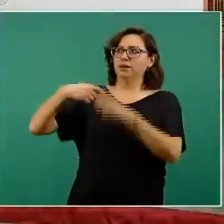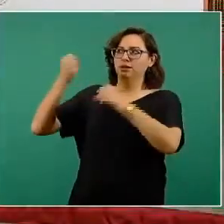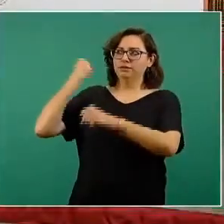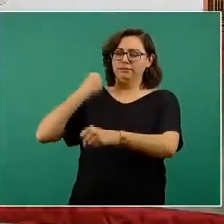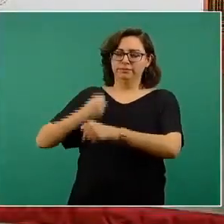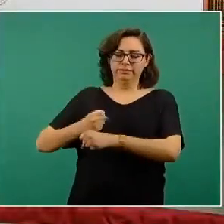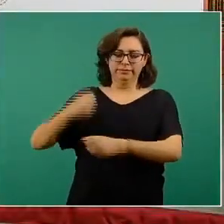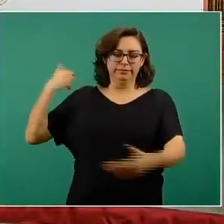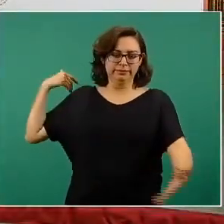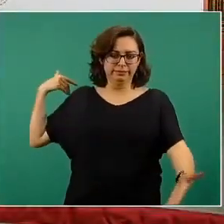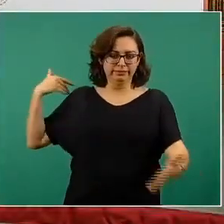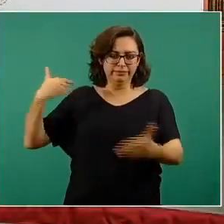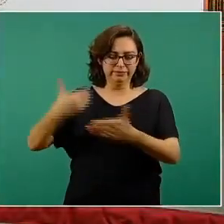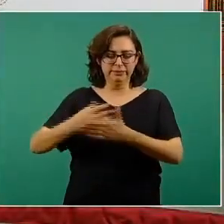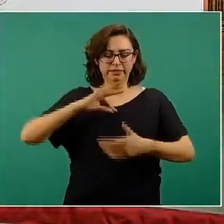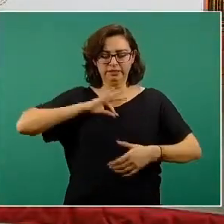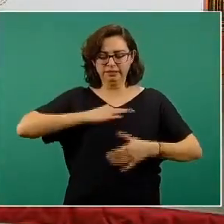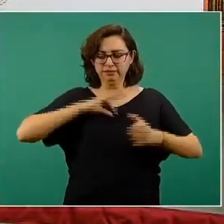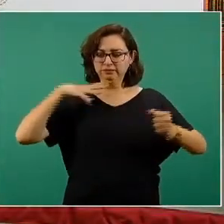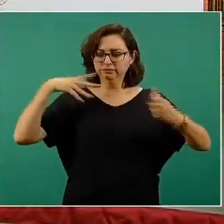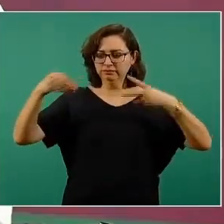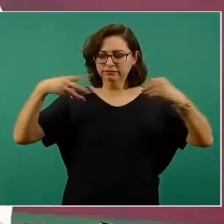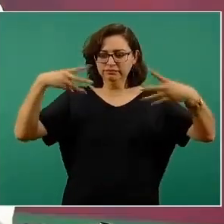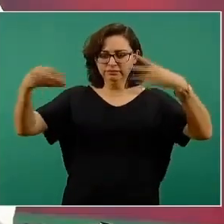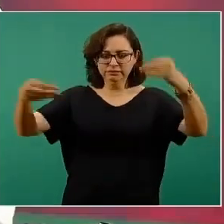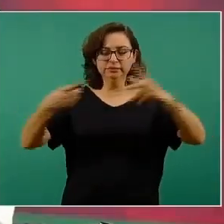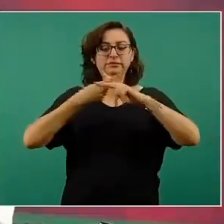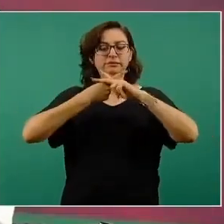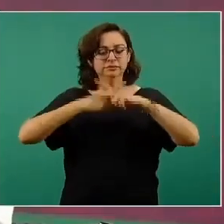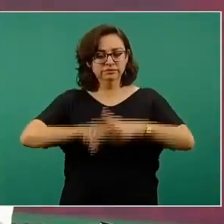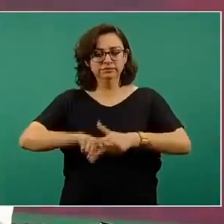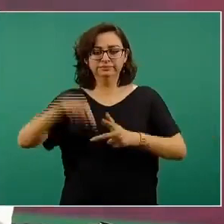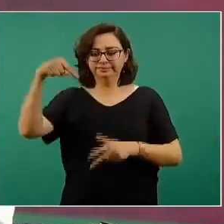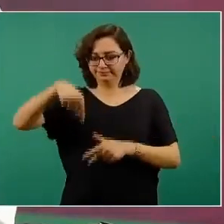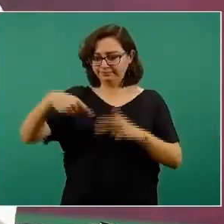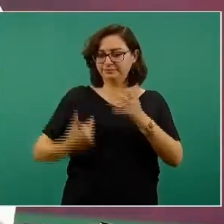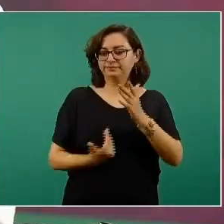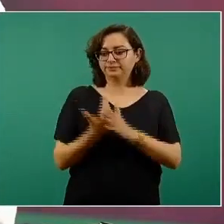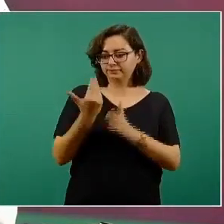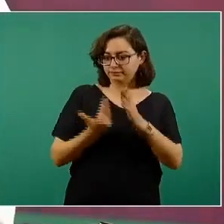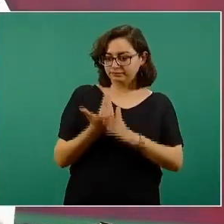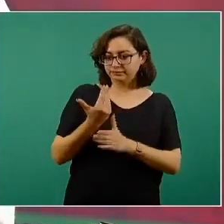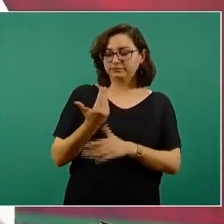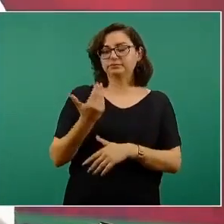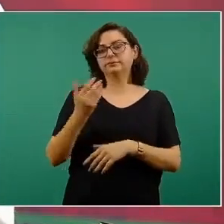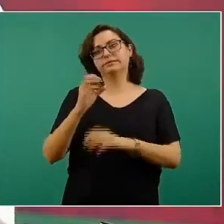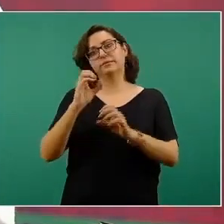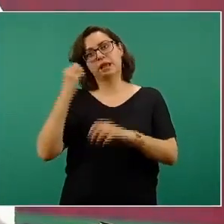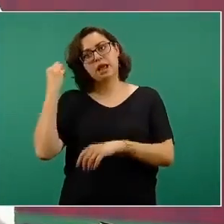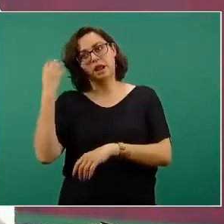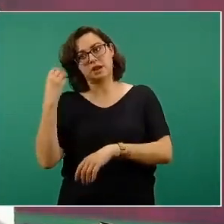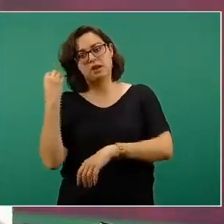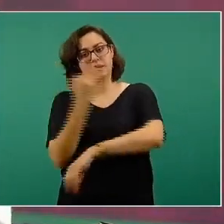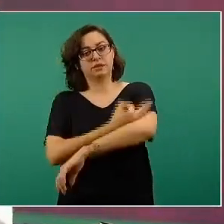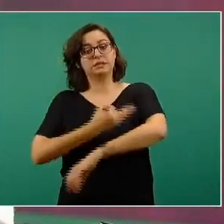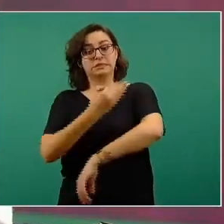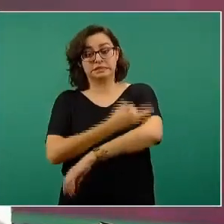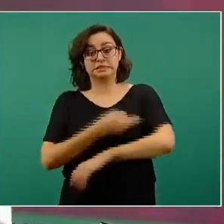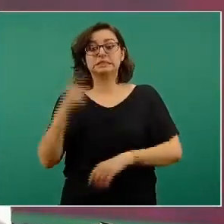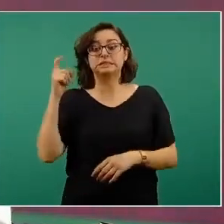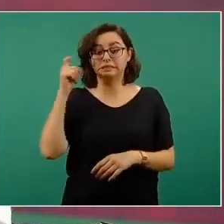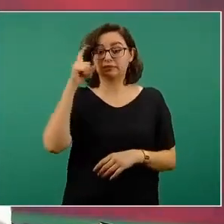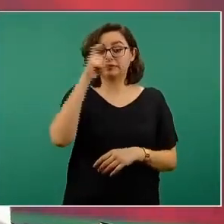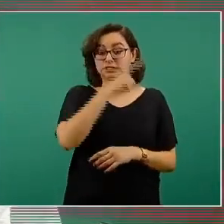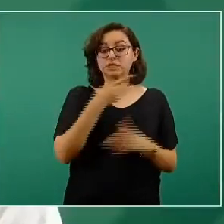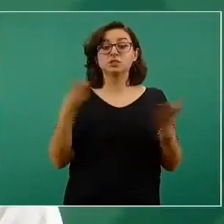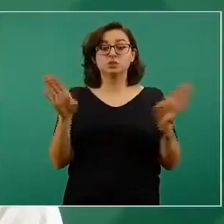aquí también hemos comentado múltiples veces, tanto en la conferencia vespertina como en las de la mañana con el presidente, el reto que representa